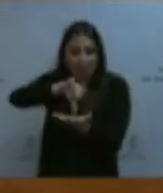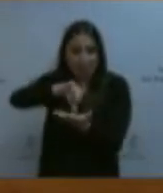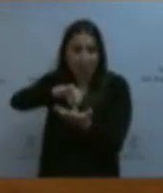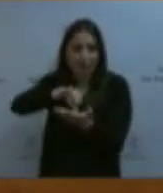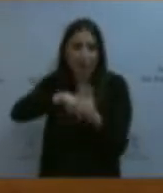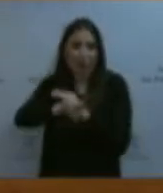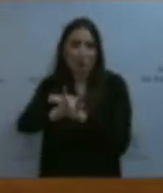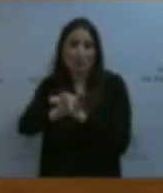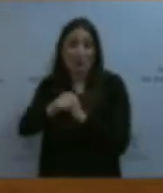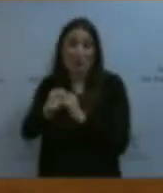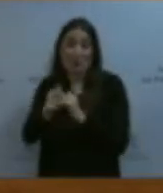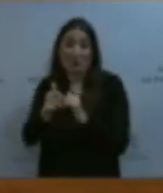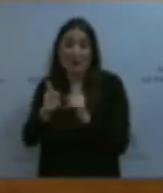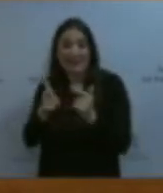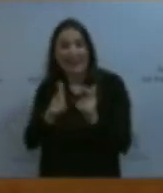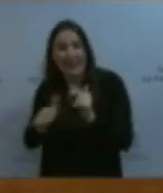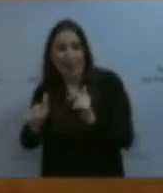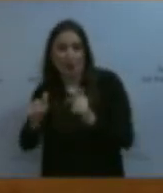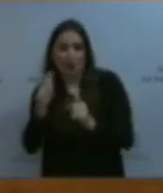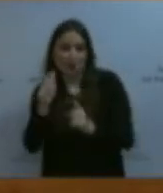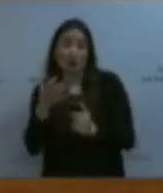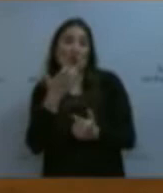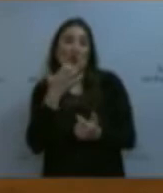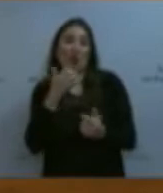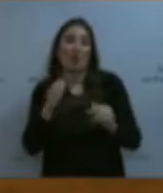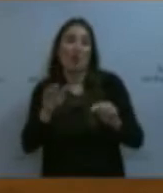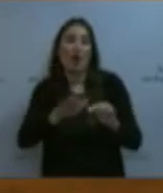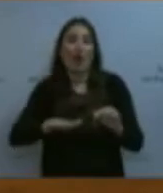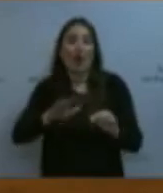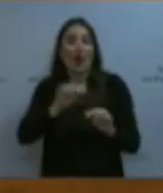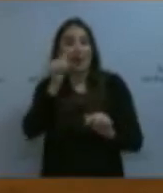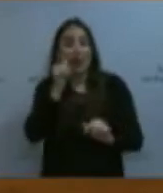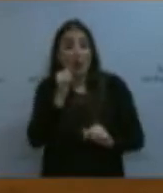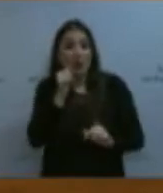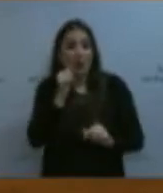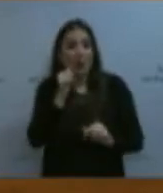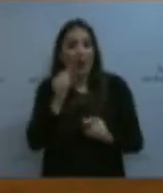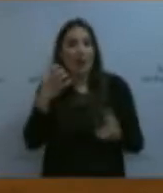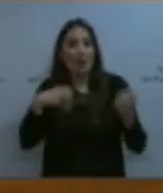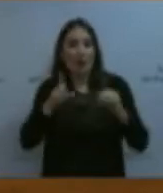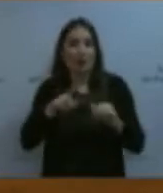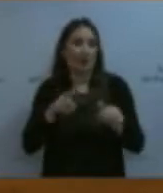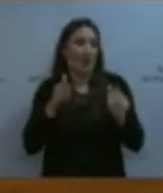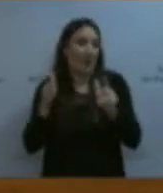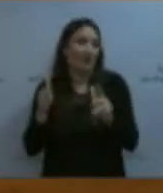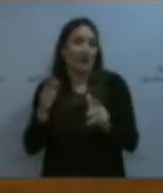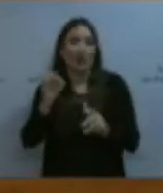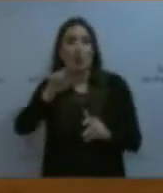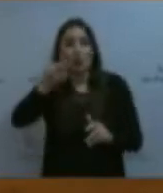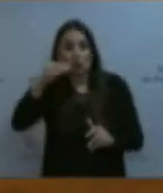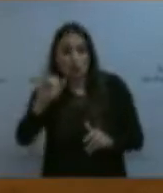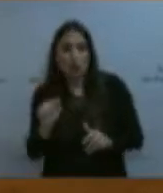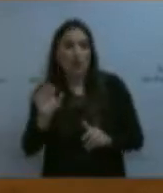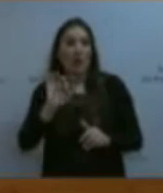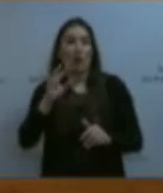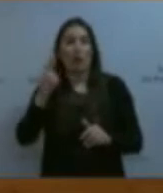¿no? Porque las ambulancias del área de Ubieu atienden también a Les Regueres, a Trubia, a Beguín, y las ambulancias de